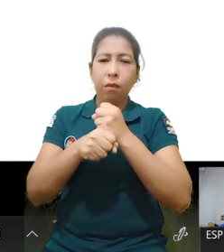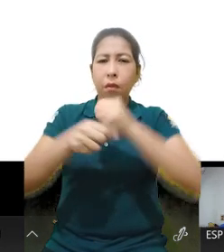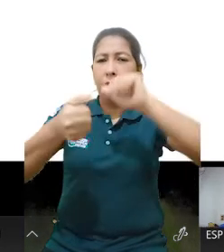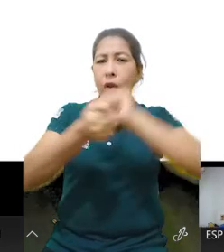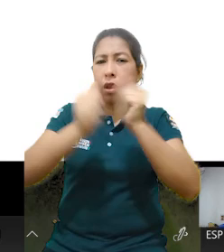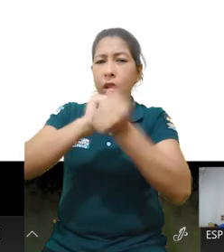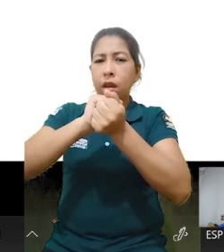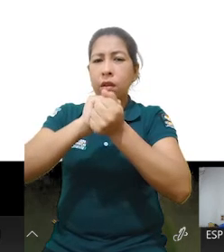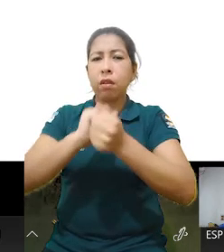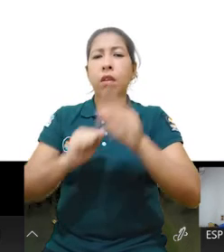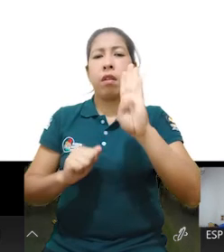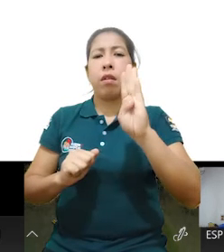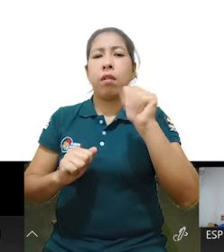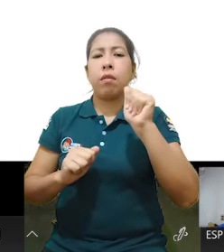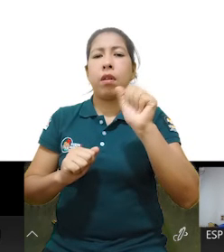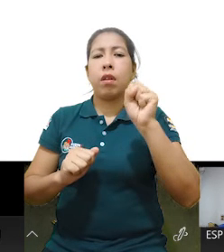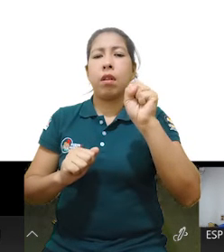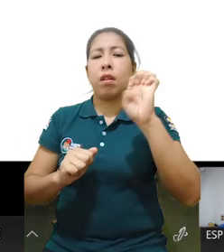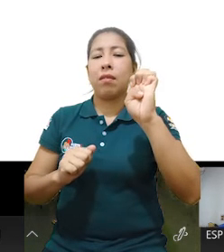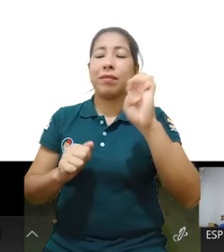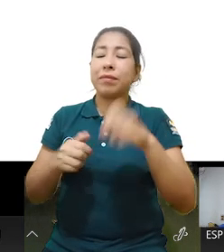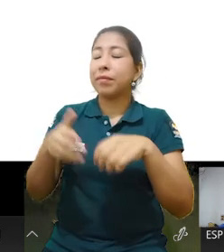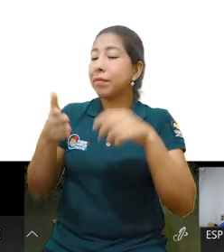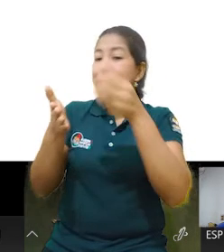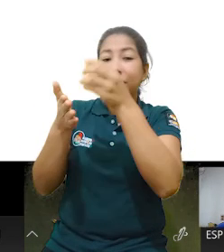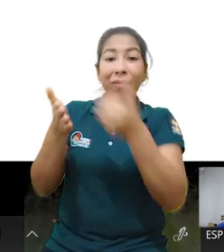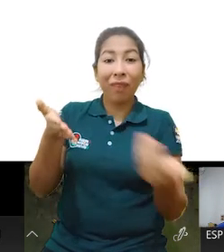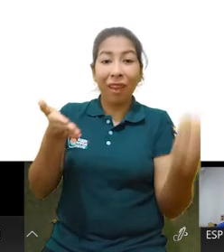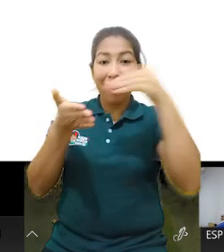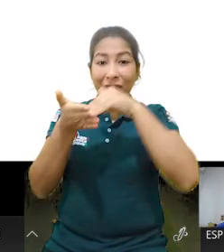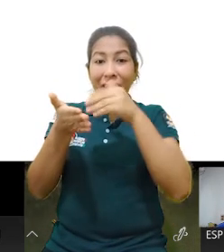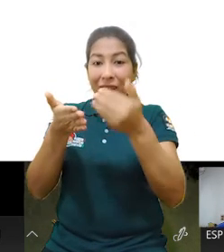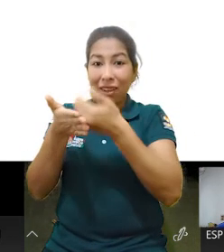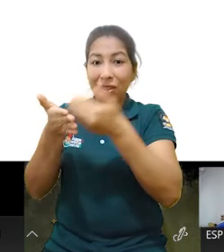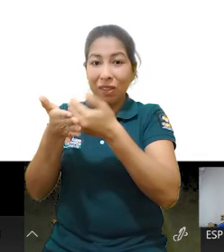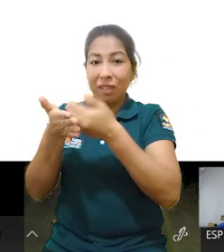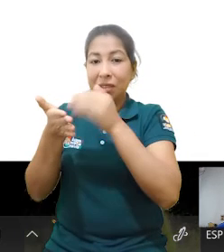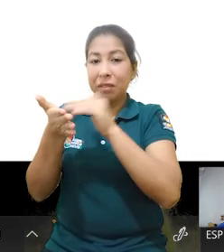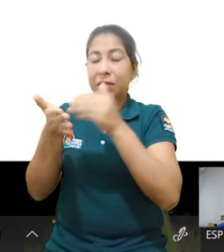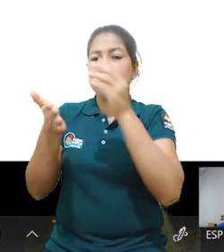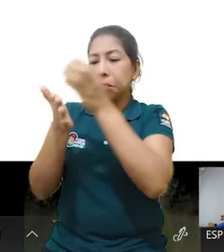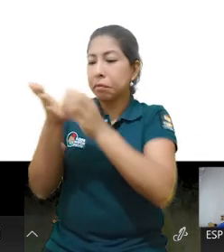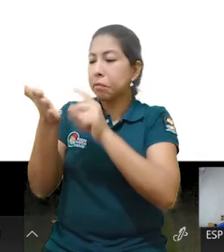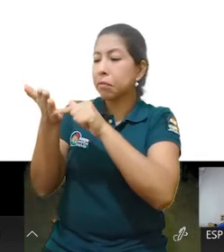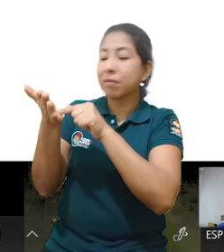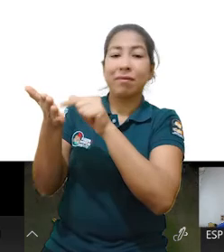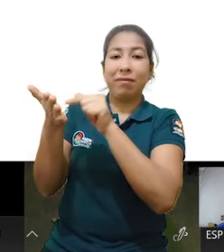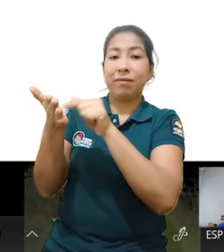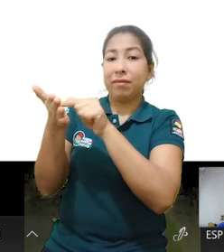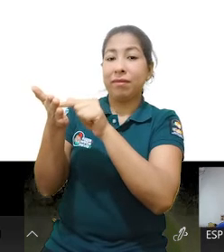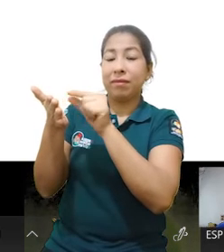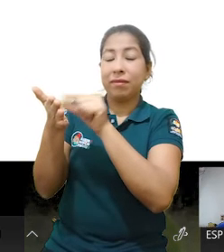de base. En esta otra calculadora vamos a ver, tampoco es necesario el cambio de base. Anotamos logaritmo en base cualquiera de 3,